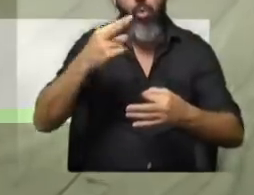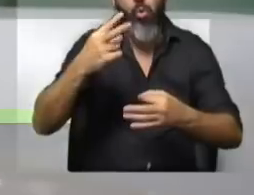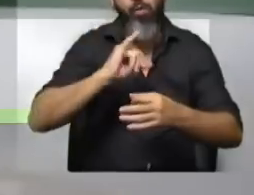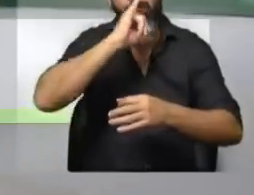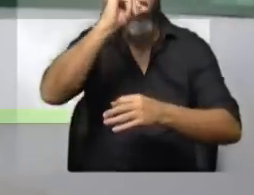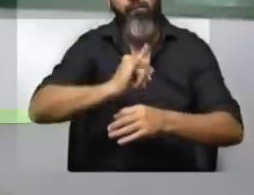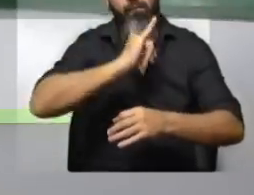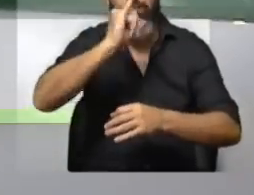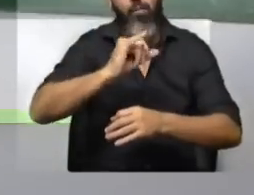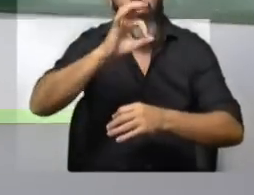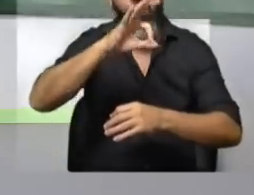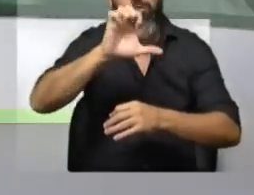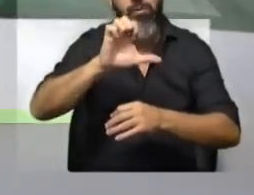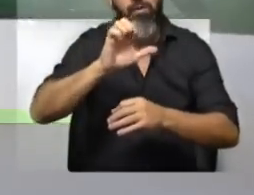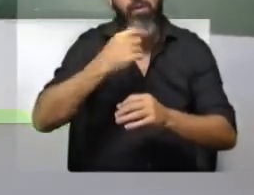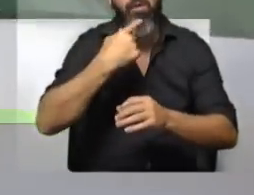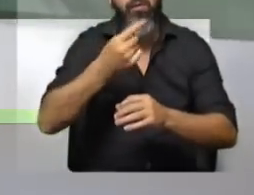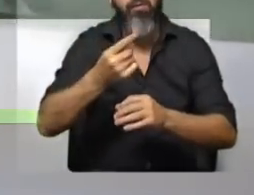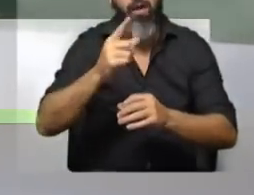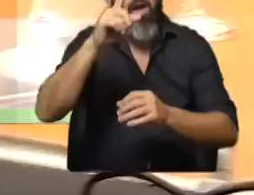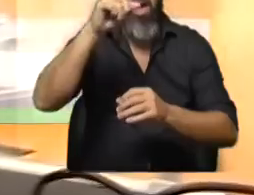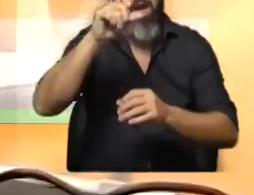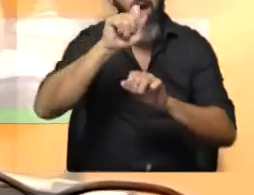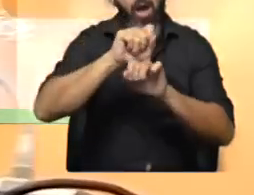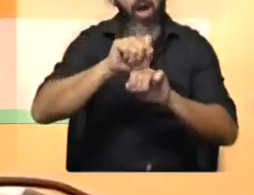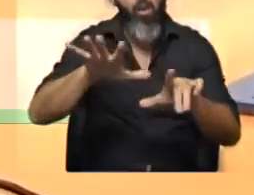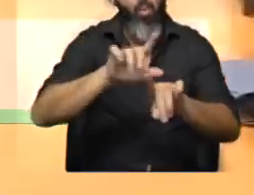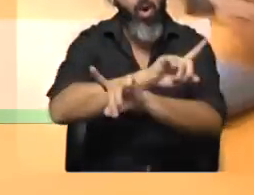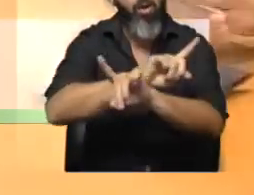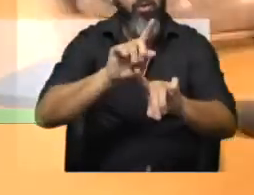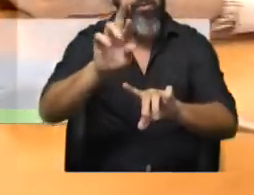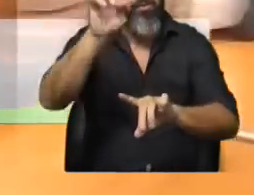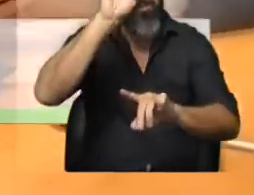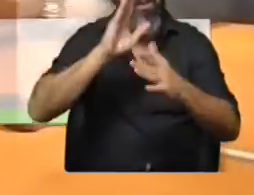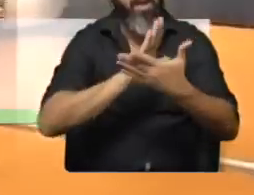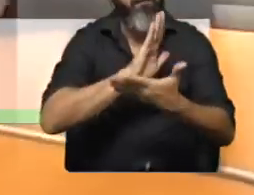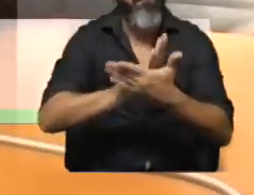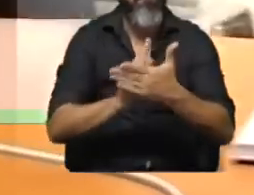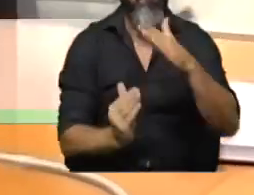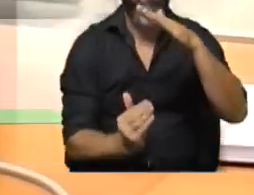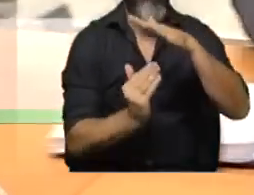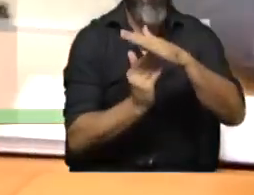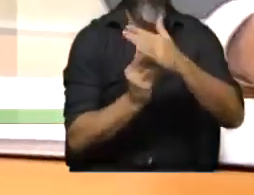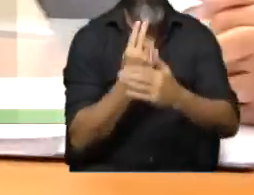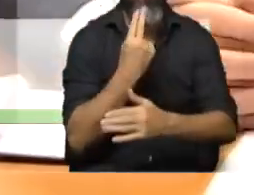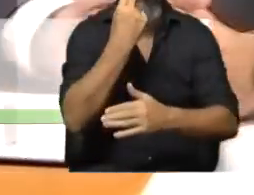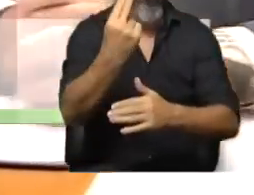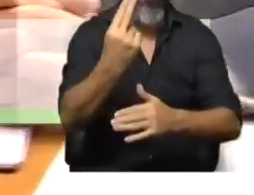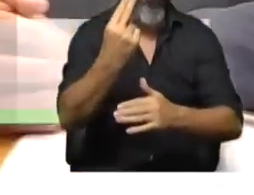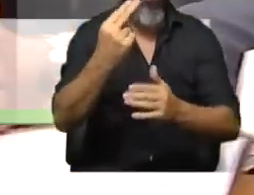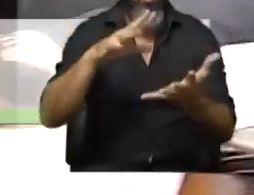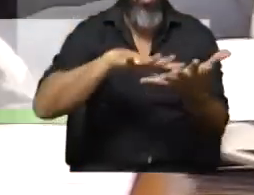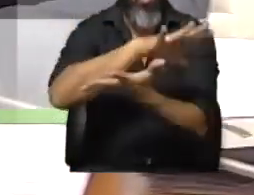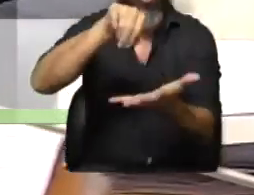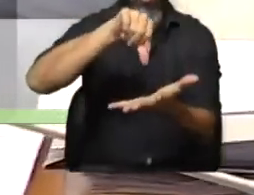informes de oce mostrarán que el agua suministrada a la población no respeta los límites excepcionales permitidos en varios puntos